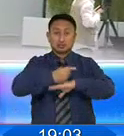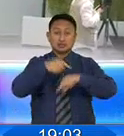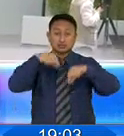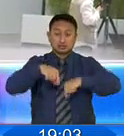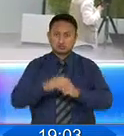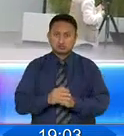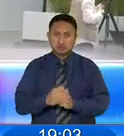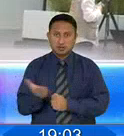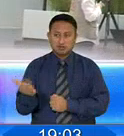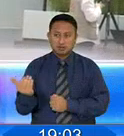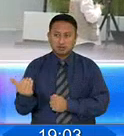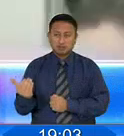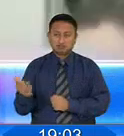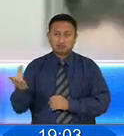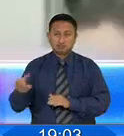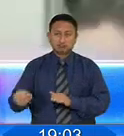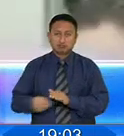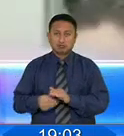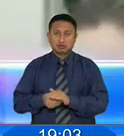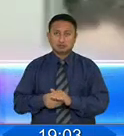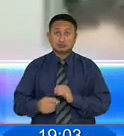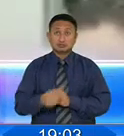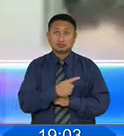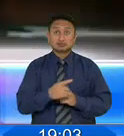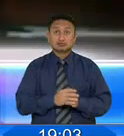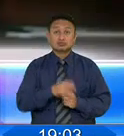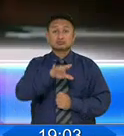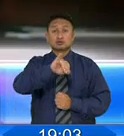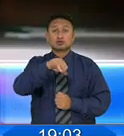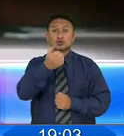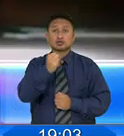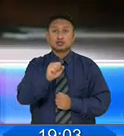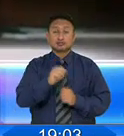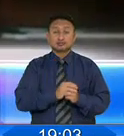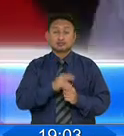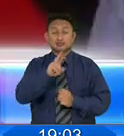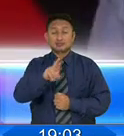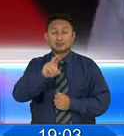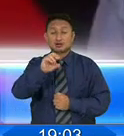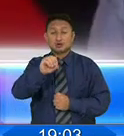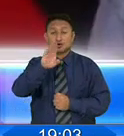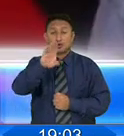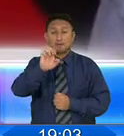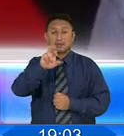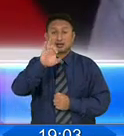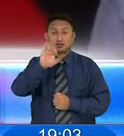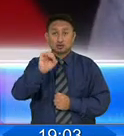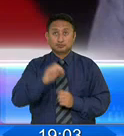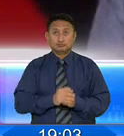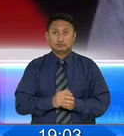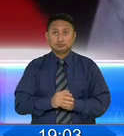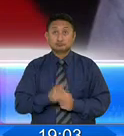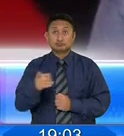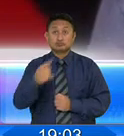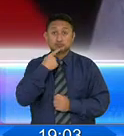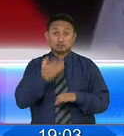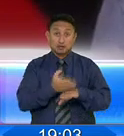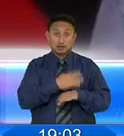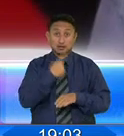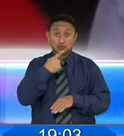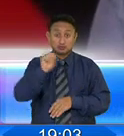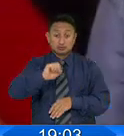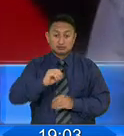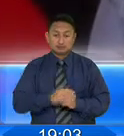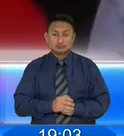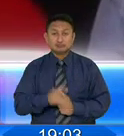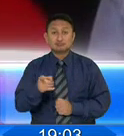a través de José de la Torre y Roberto Barrera. Él también en esa fecha sí reaccionó. Si el ciudadano de la